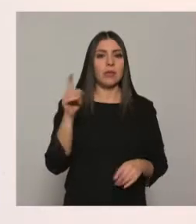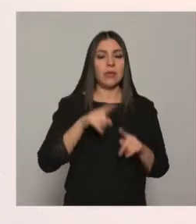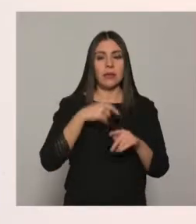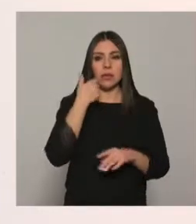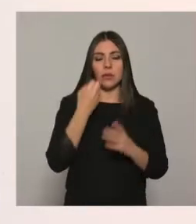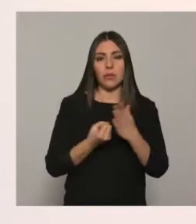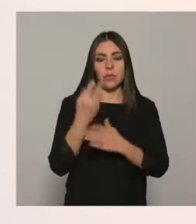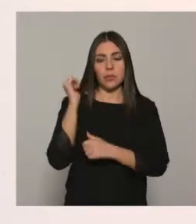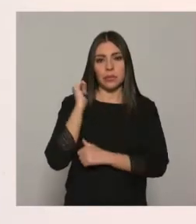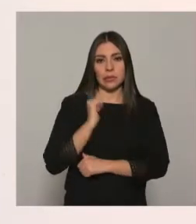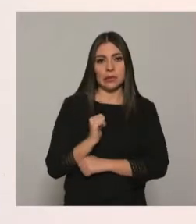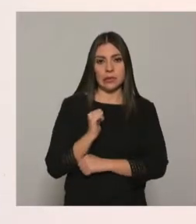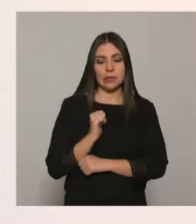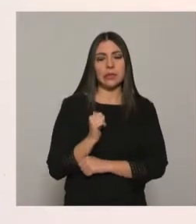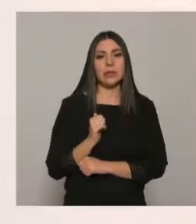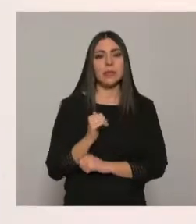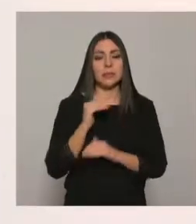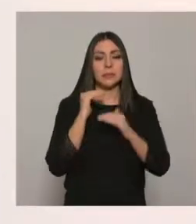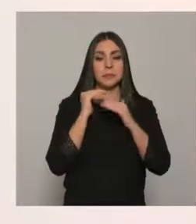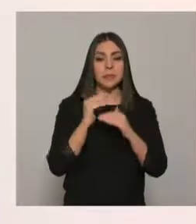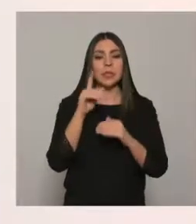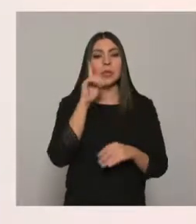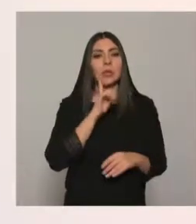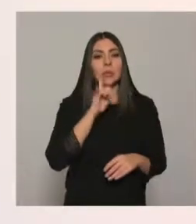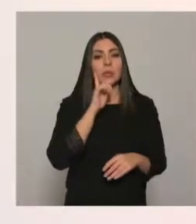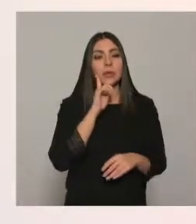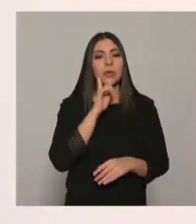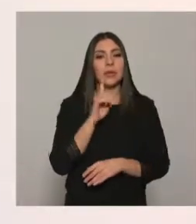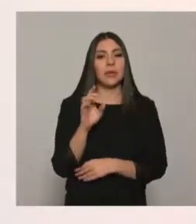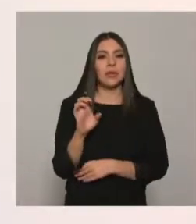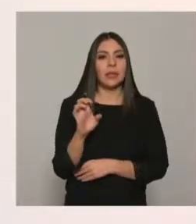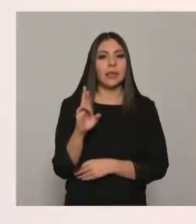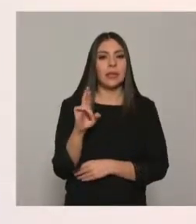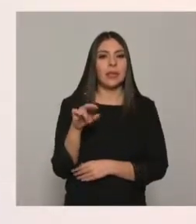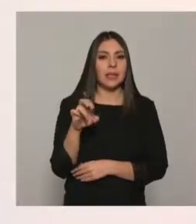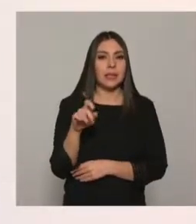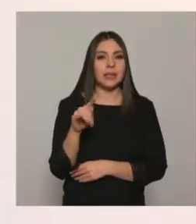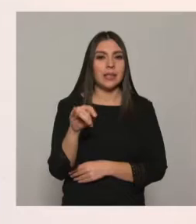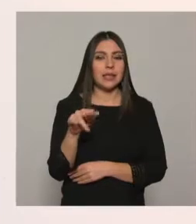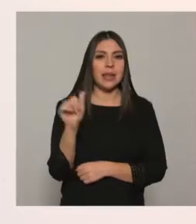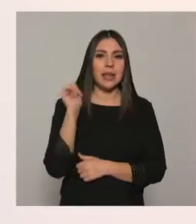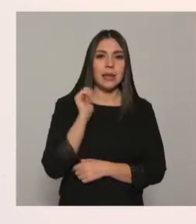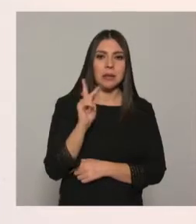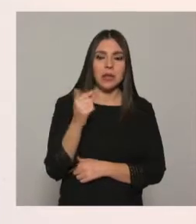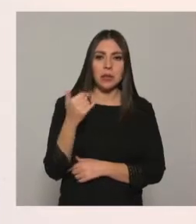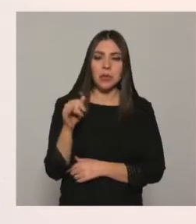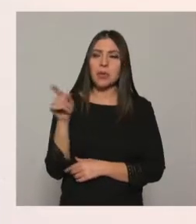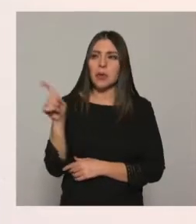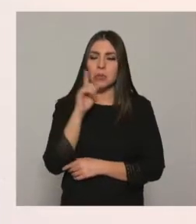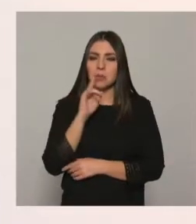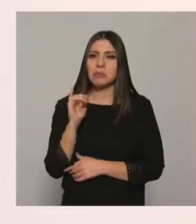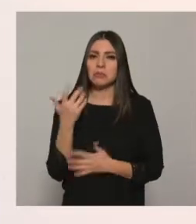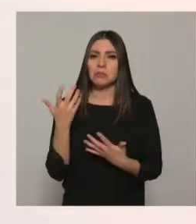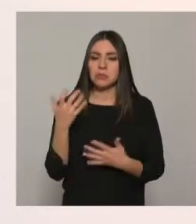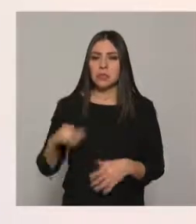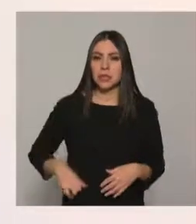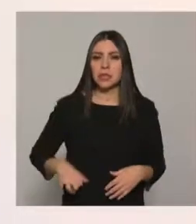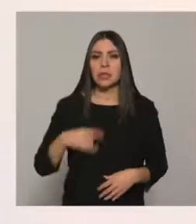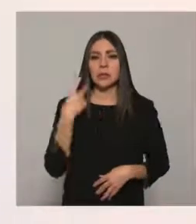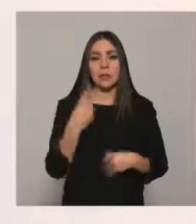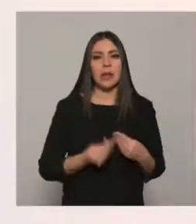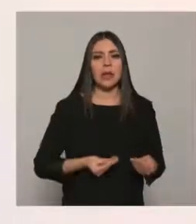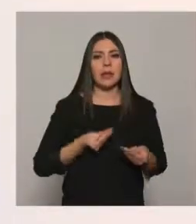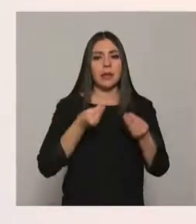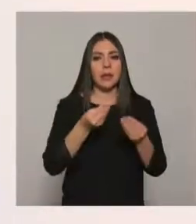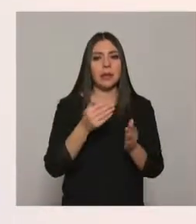Ciudad de México. En ese tema, la procuradora Ernestina Godoy ya ha dicho que ella sí está interesada, que ella presentará sus documentos y